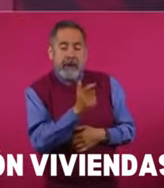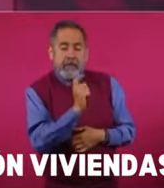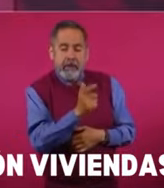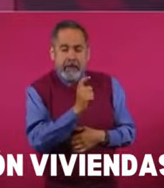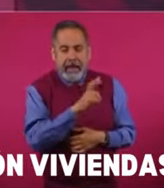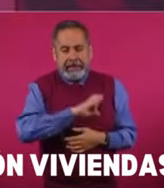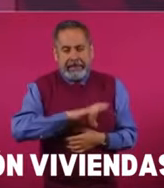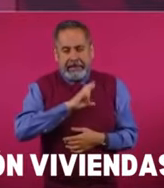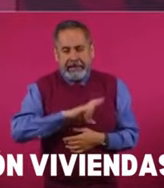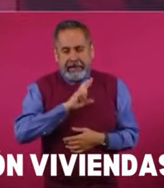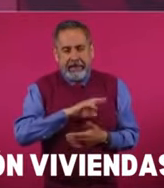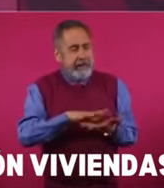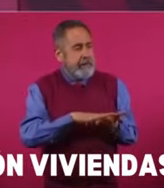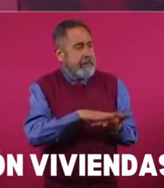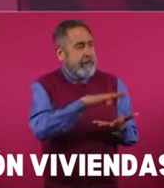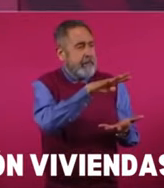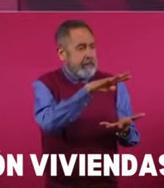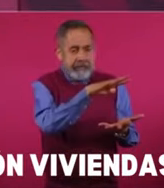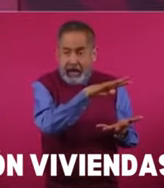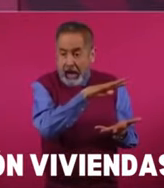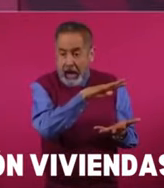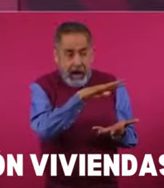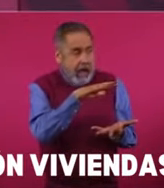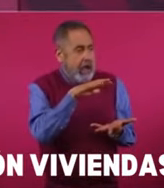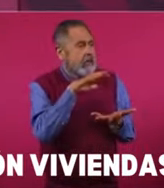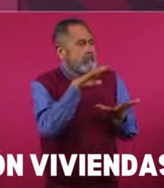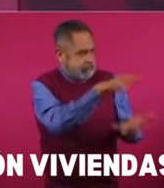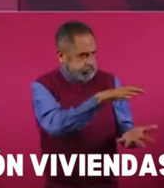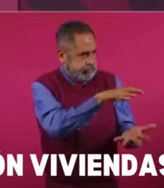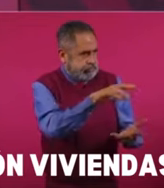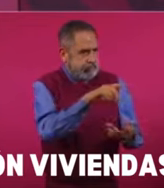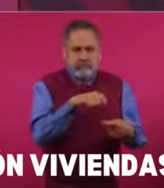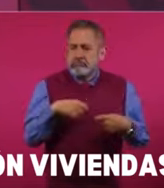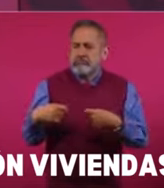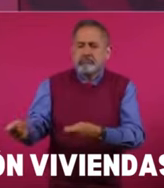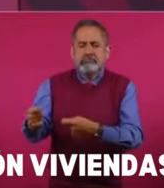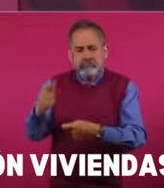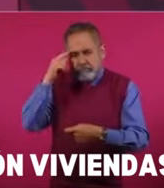estuvieron ocupando la vivienda.